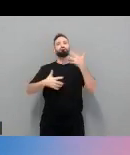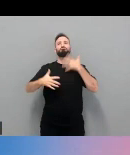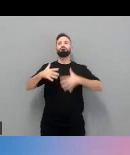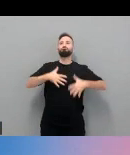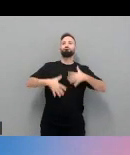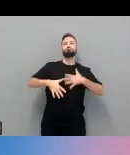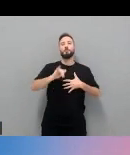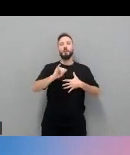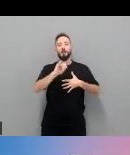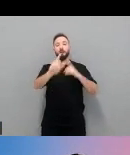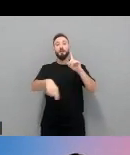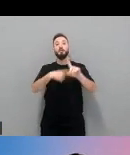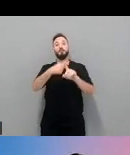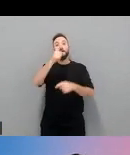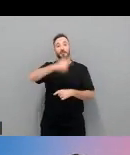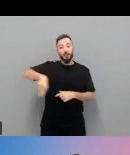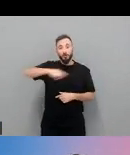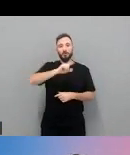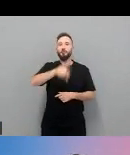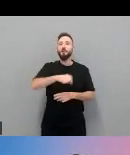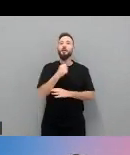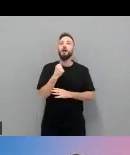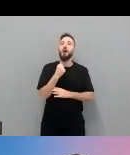Estamos ahí para dar apoyo.